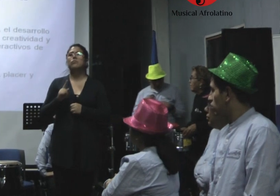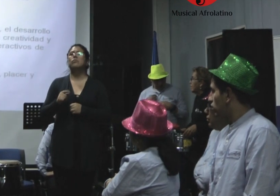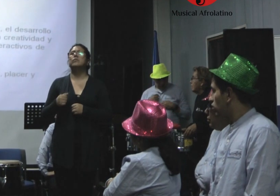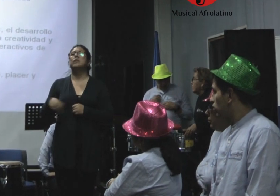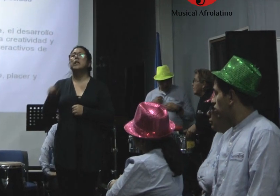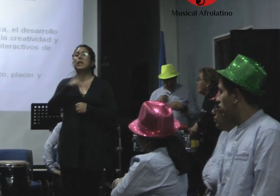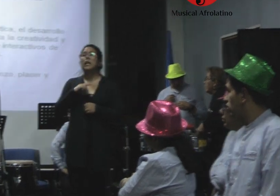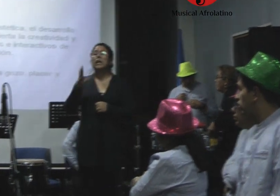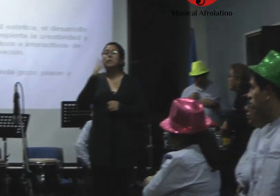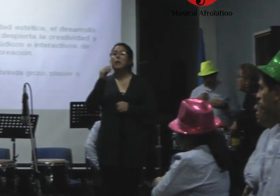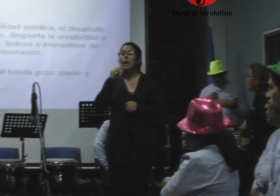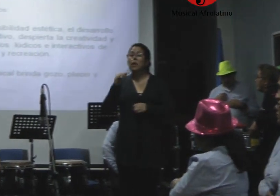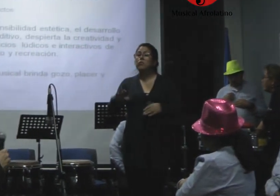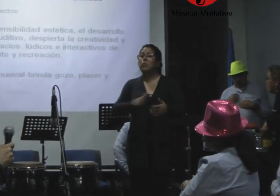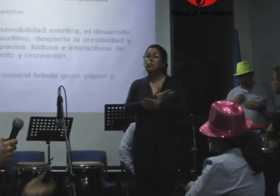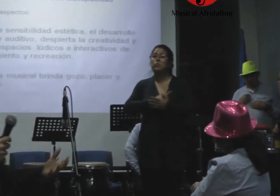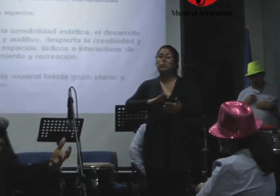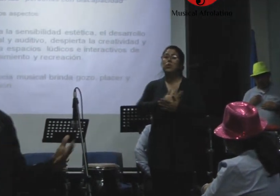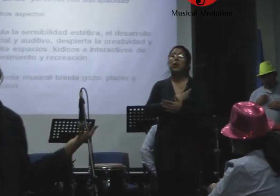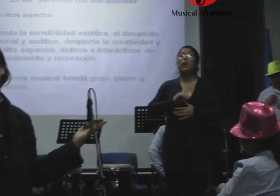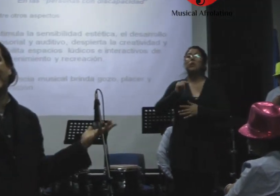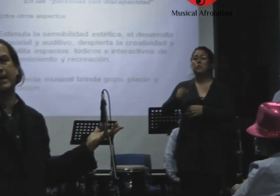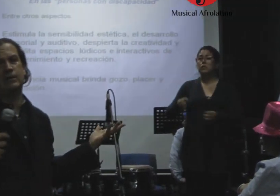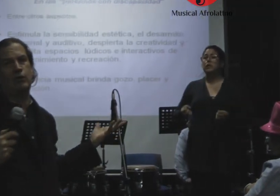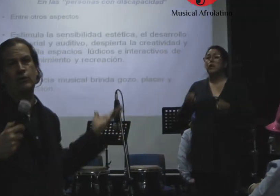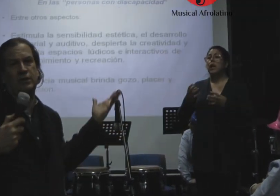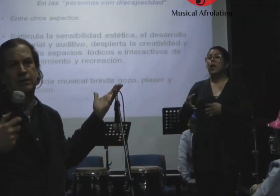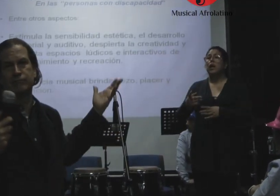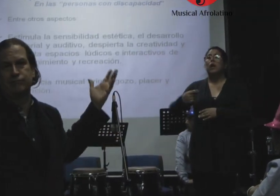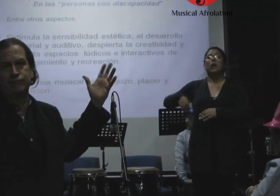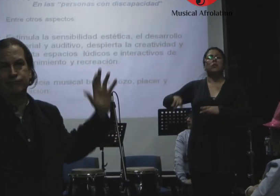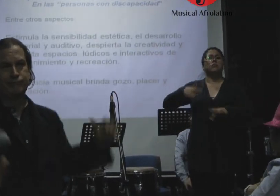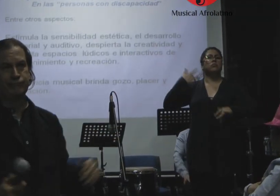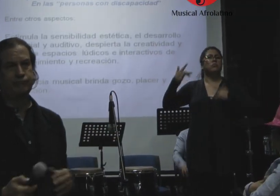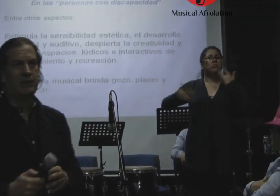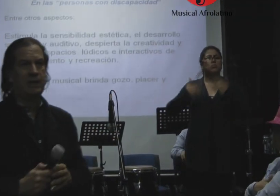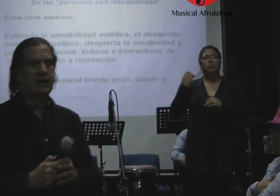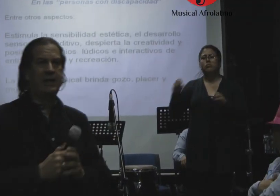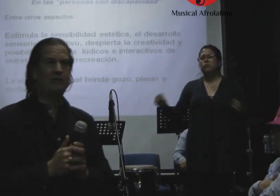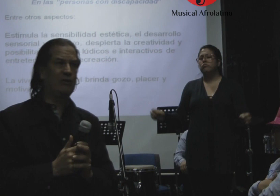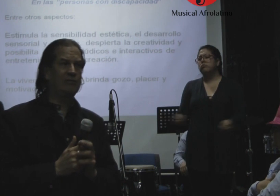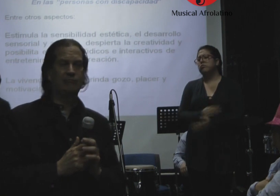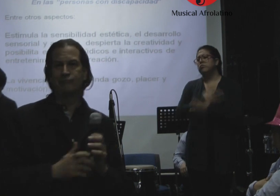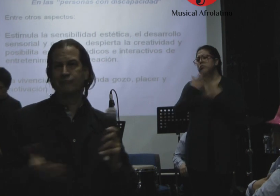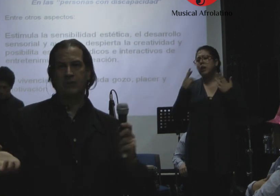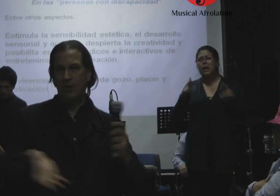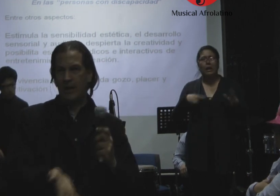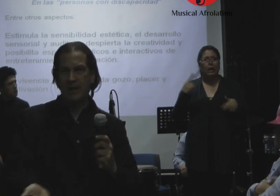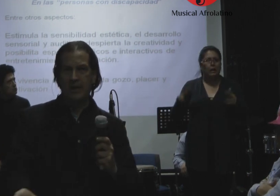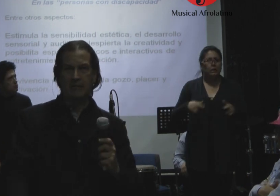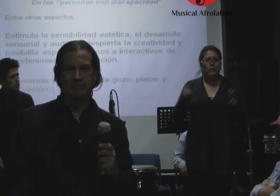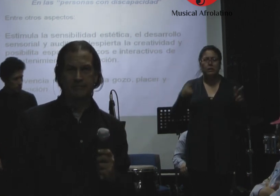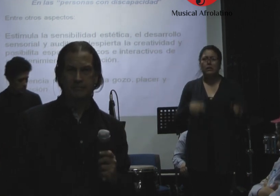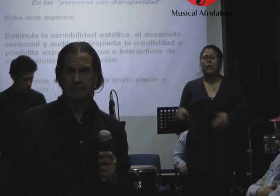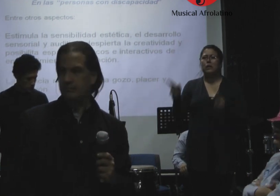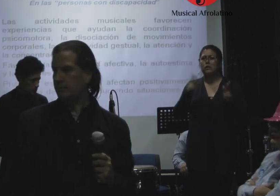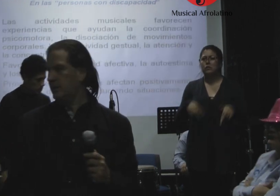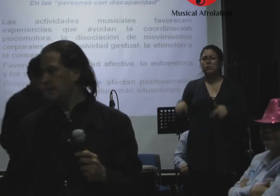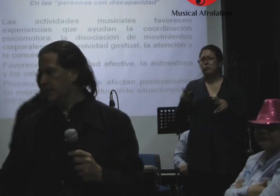vivencia musical brinda pues a ellos placer, goce, ¿no?, recreación. Ya lo van a